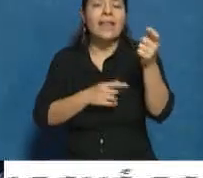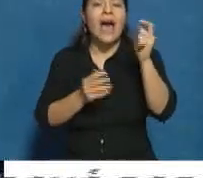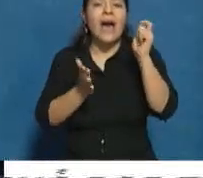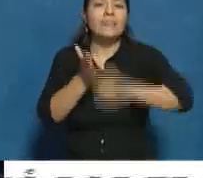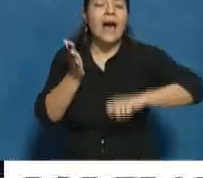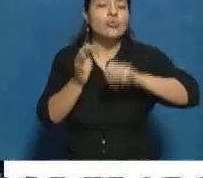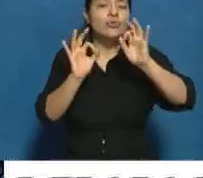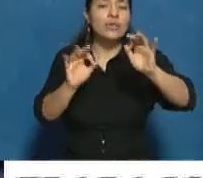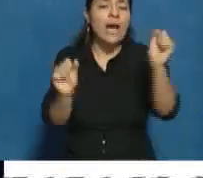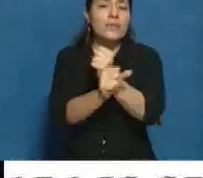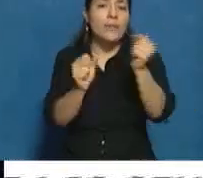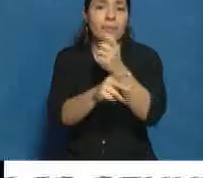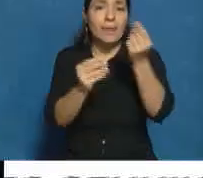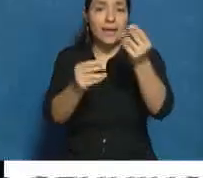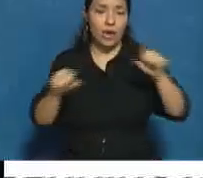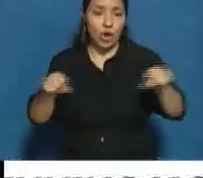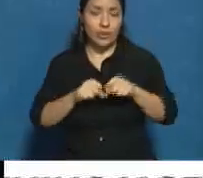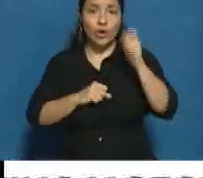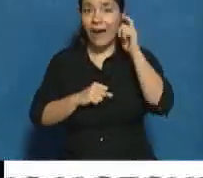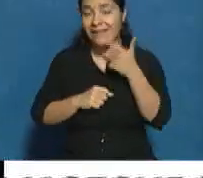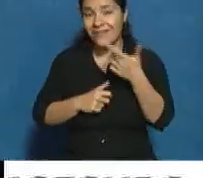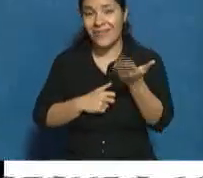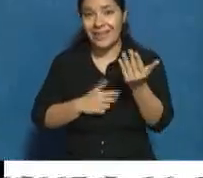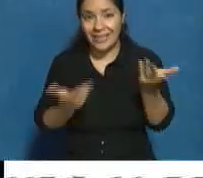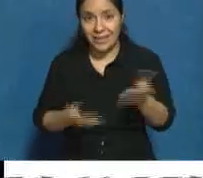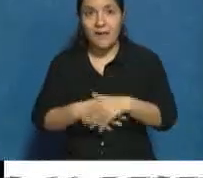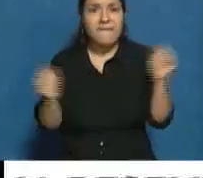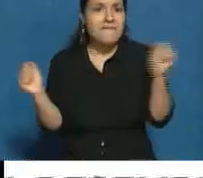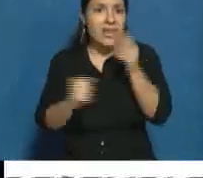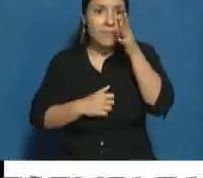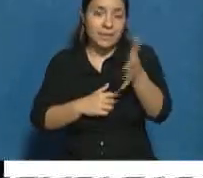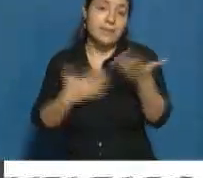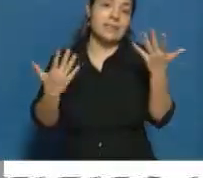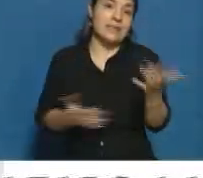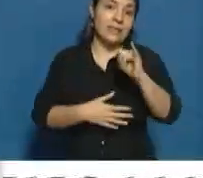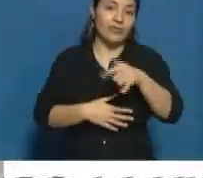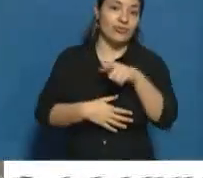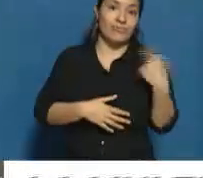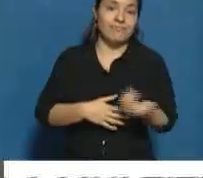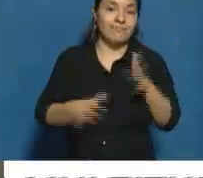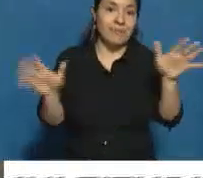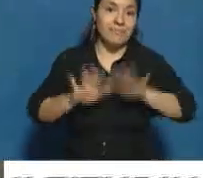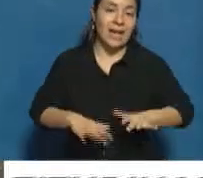el gas. ¿Llegó el frío este intenso y tuvieron que salir? Exactamente, tuvimos que improvisar con garrafa.